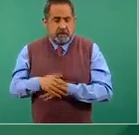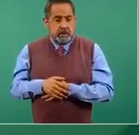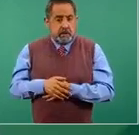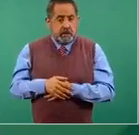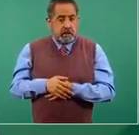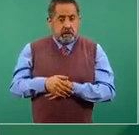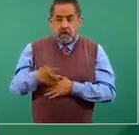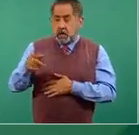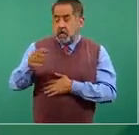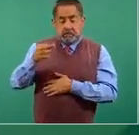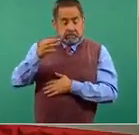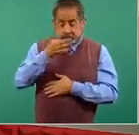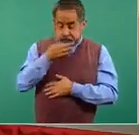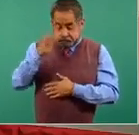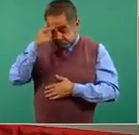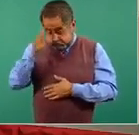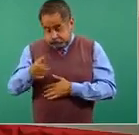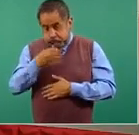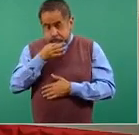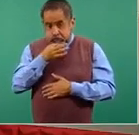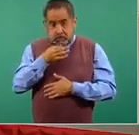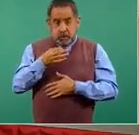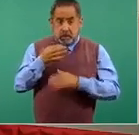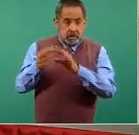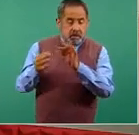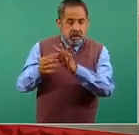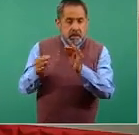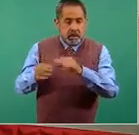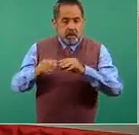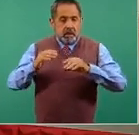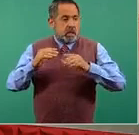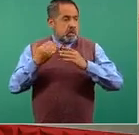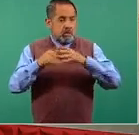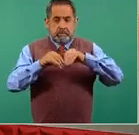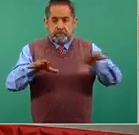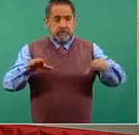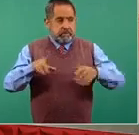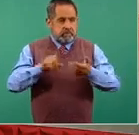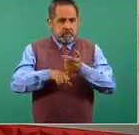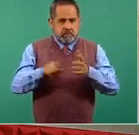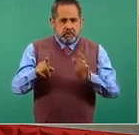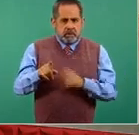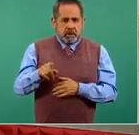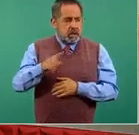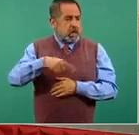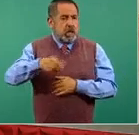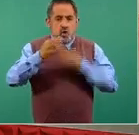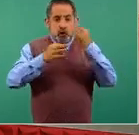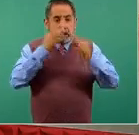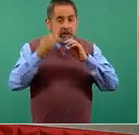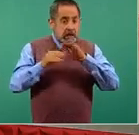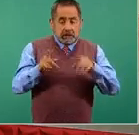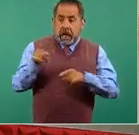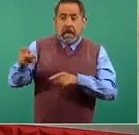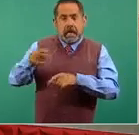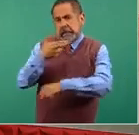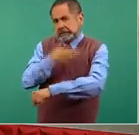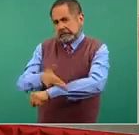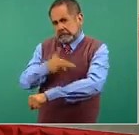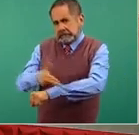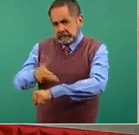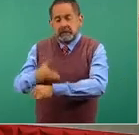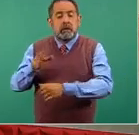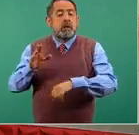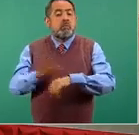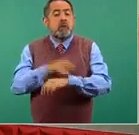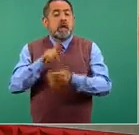Inmediatamente reaccionaron ante esta comunicación que se supo por medios no técnicos sino por las noticias, dado que en el